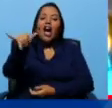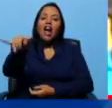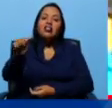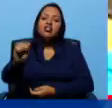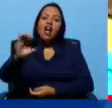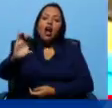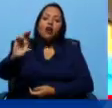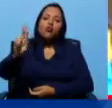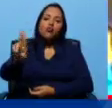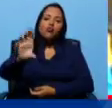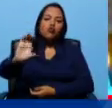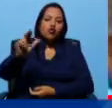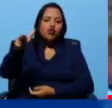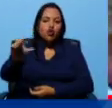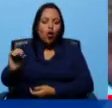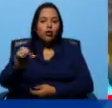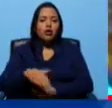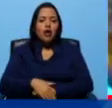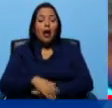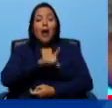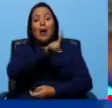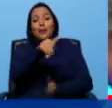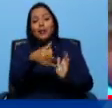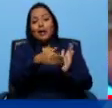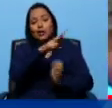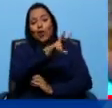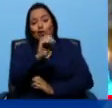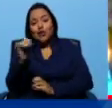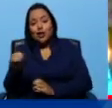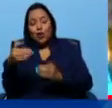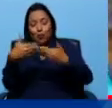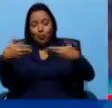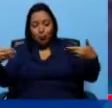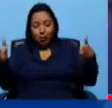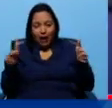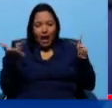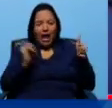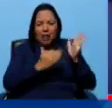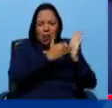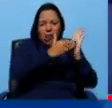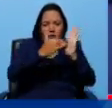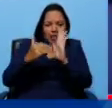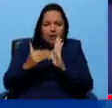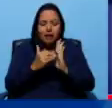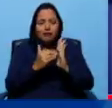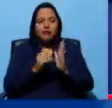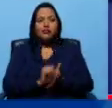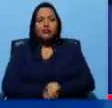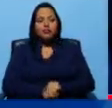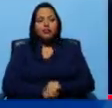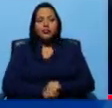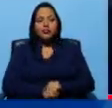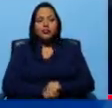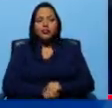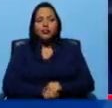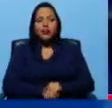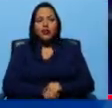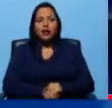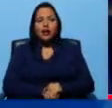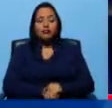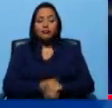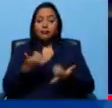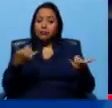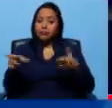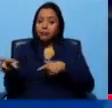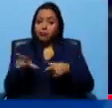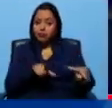paredes intervenidas para el beneficio de la comunidad en el punto y círculo. De manera pues de que estamos ya entregando pues esta obra